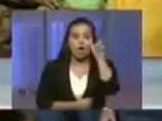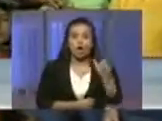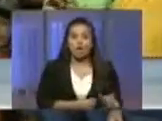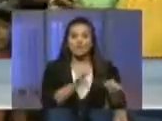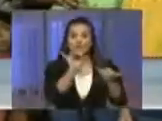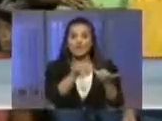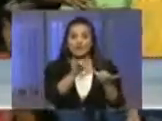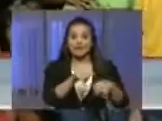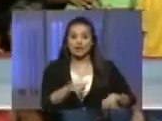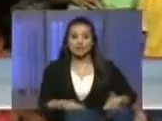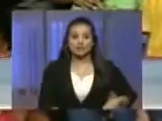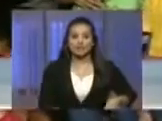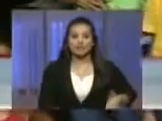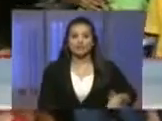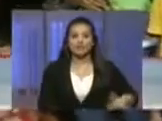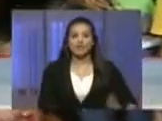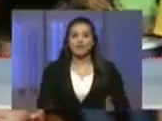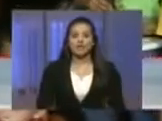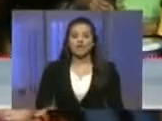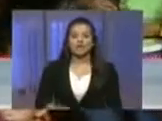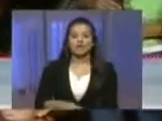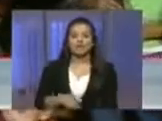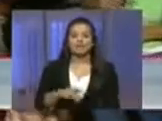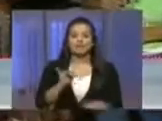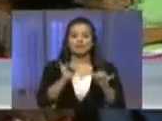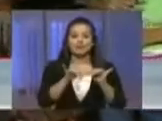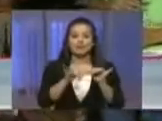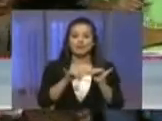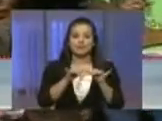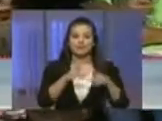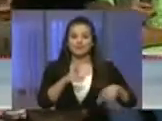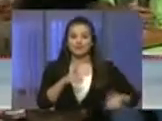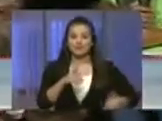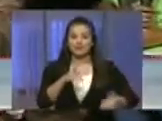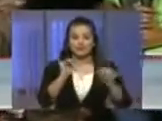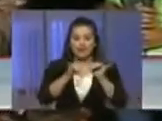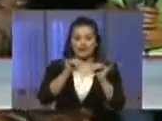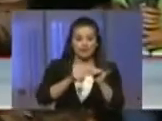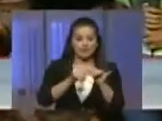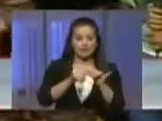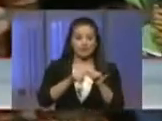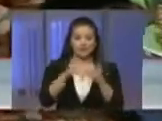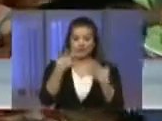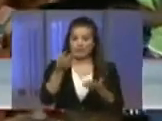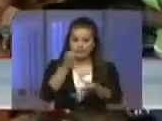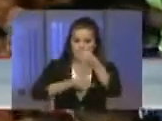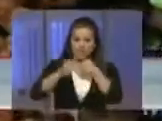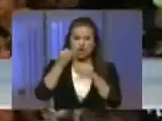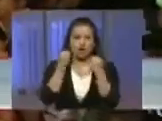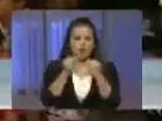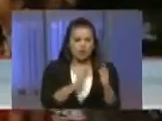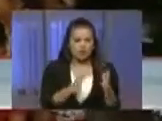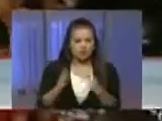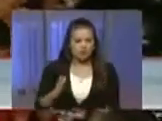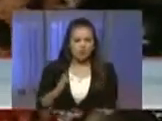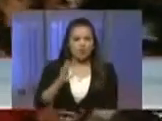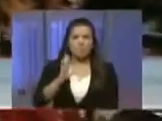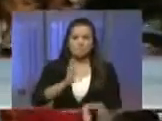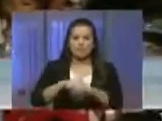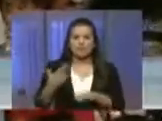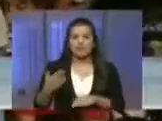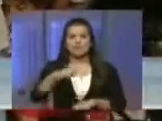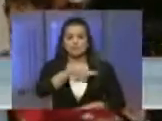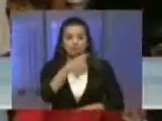Rober es de acá del sector de barrio si preso nos diga cómo fue la organización porque la gran misión barrio nuev bar